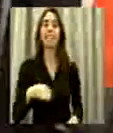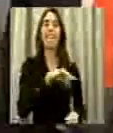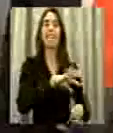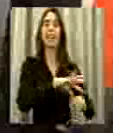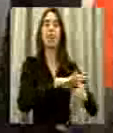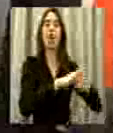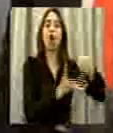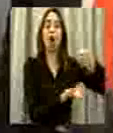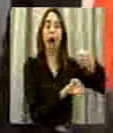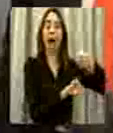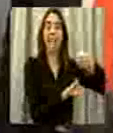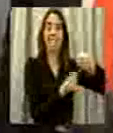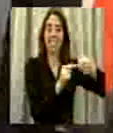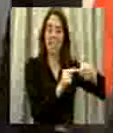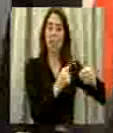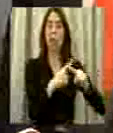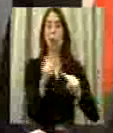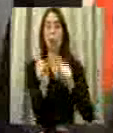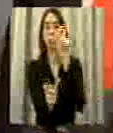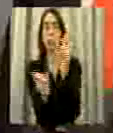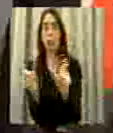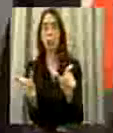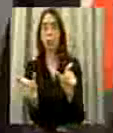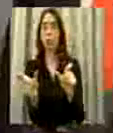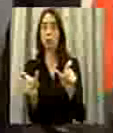que están